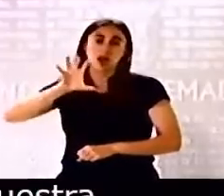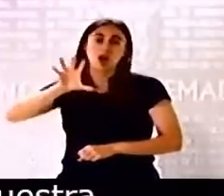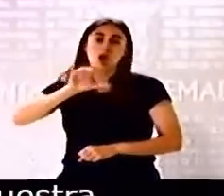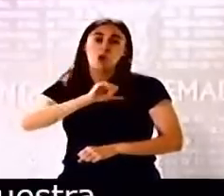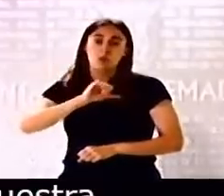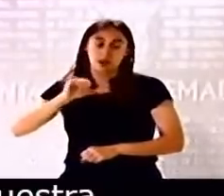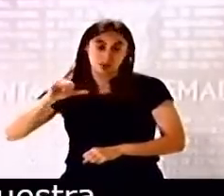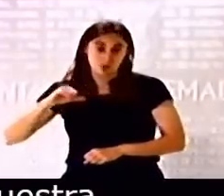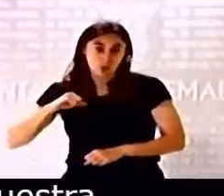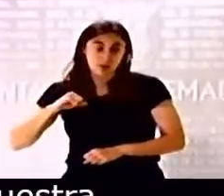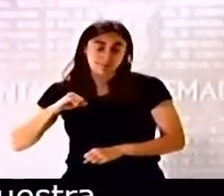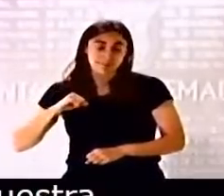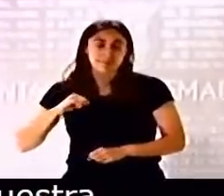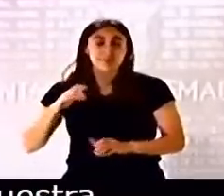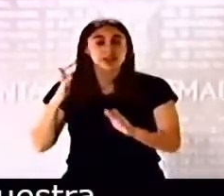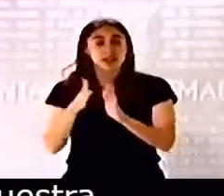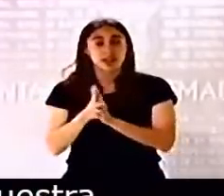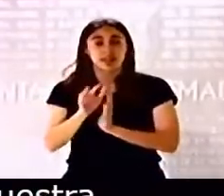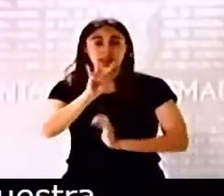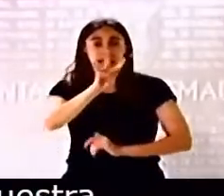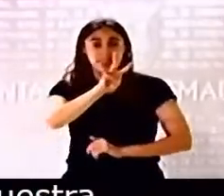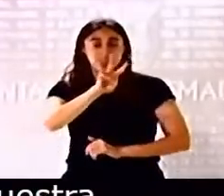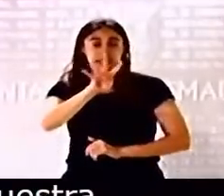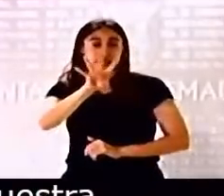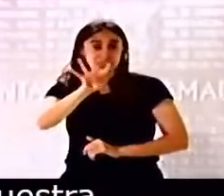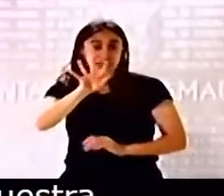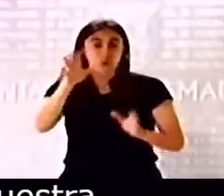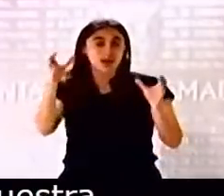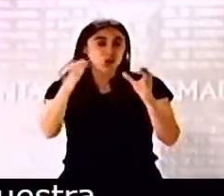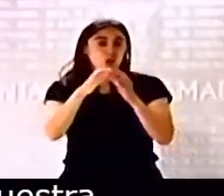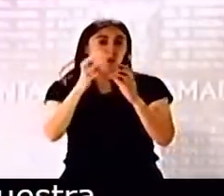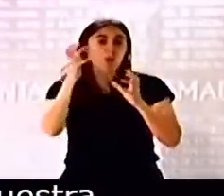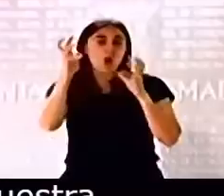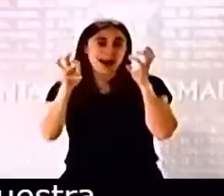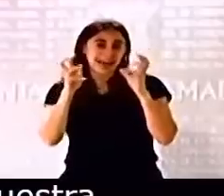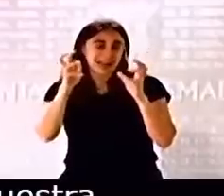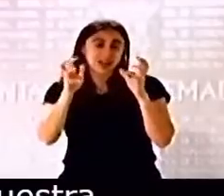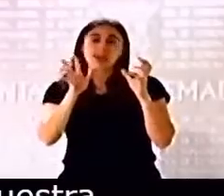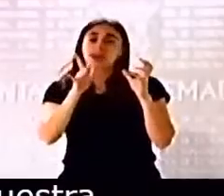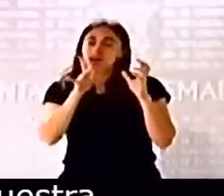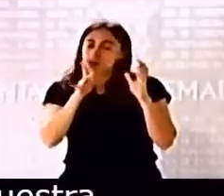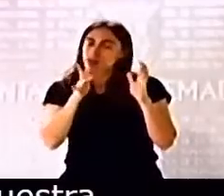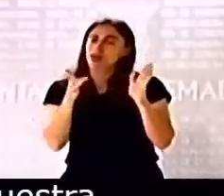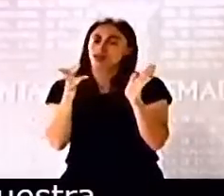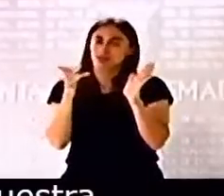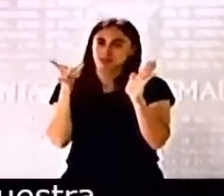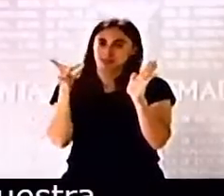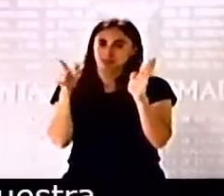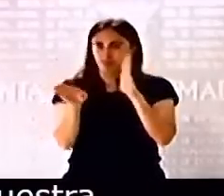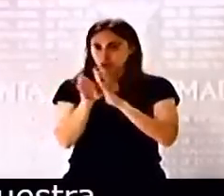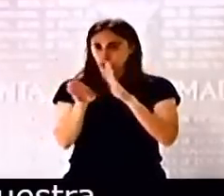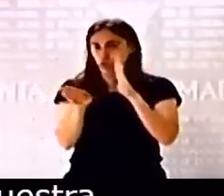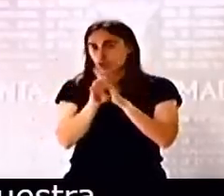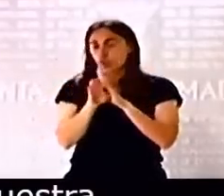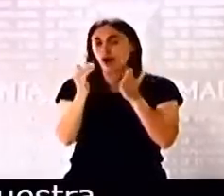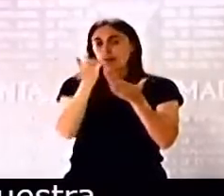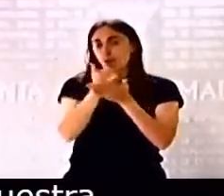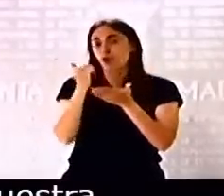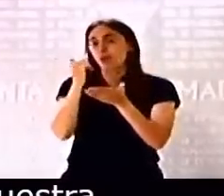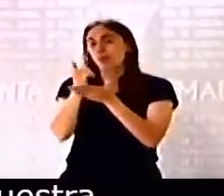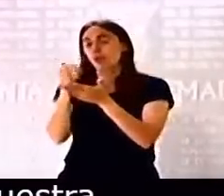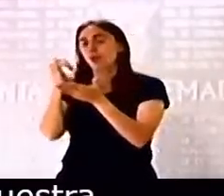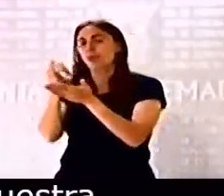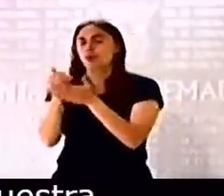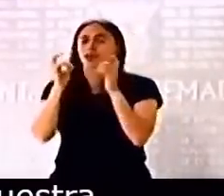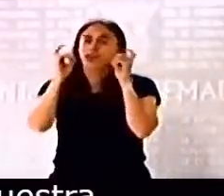que en esas 34 explotaciones ganaderas ahora se tienen que seguir haciendo pruebas para intentar, en la medida de lo